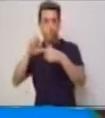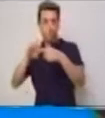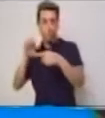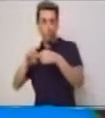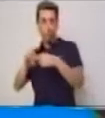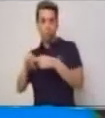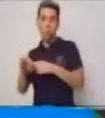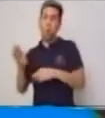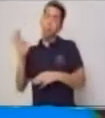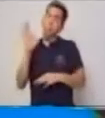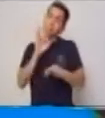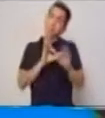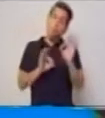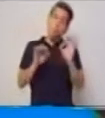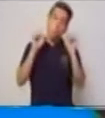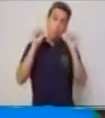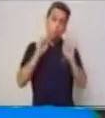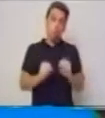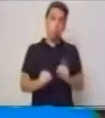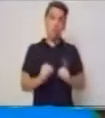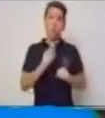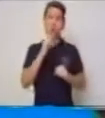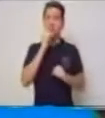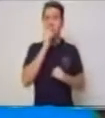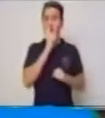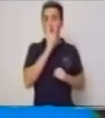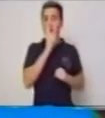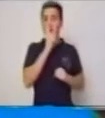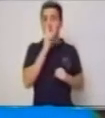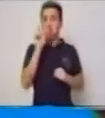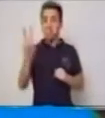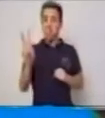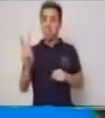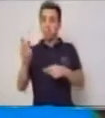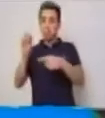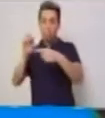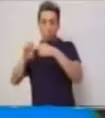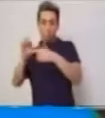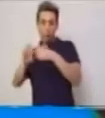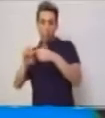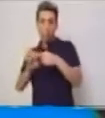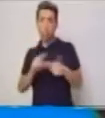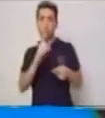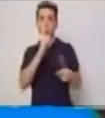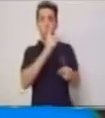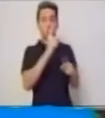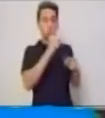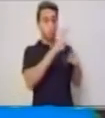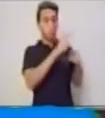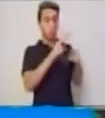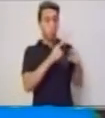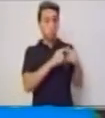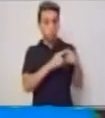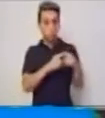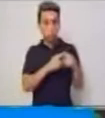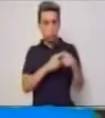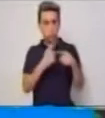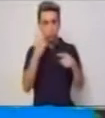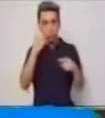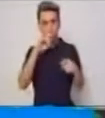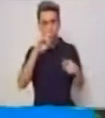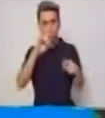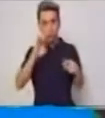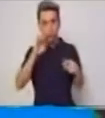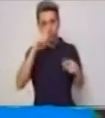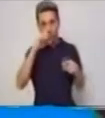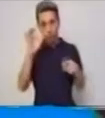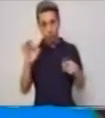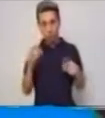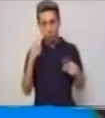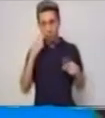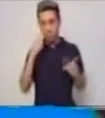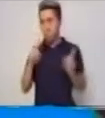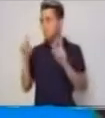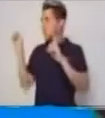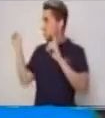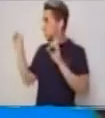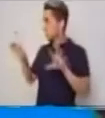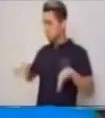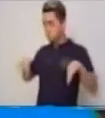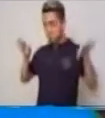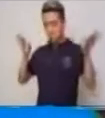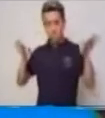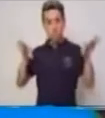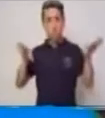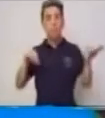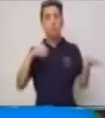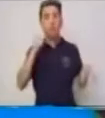haber dos predicados y un sujeto. Por ejemplo, veamos aquí.